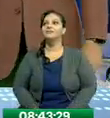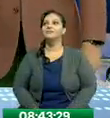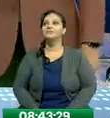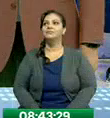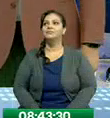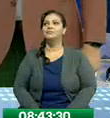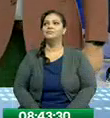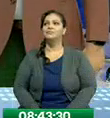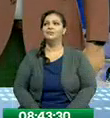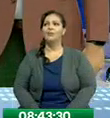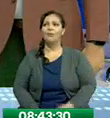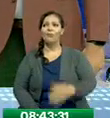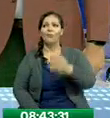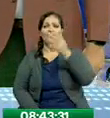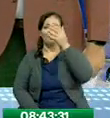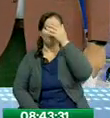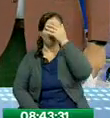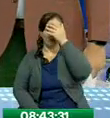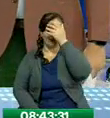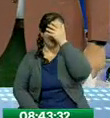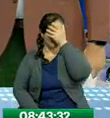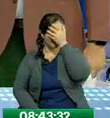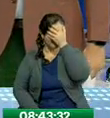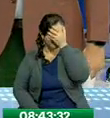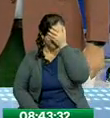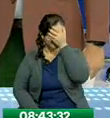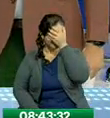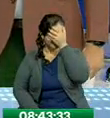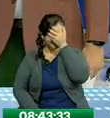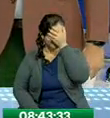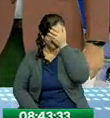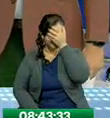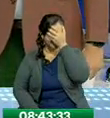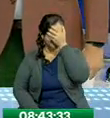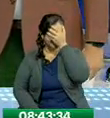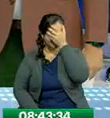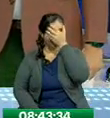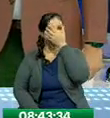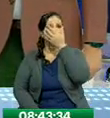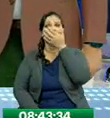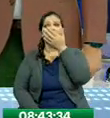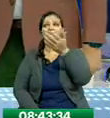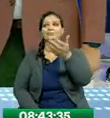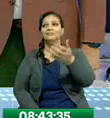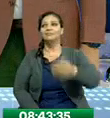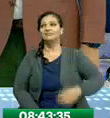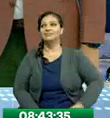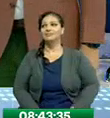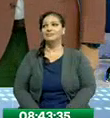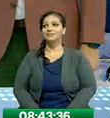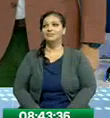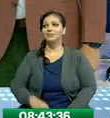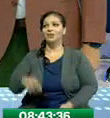los cursos saber bailar